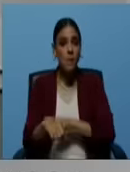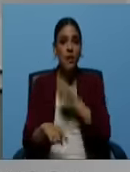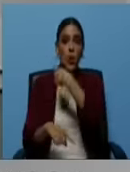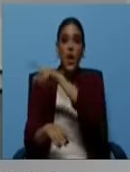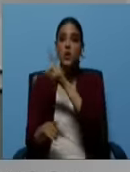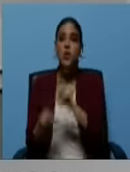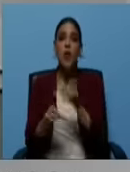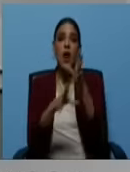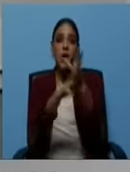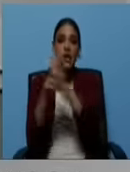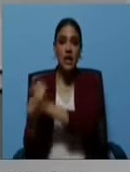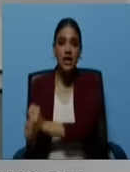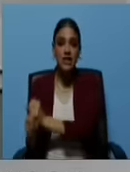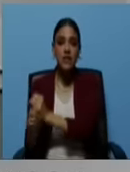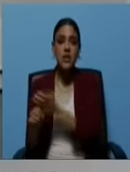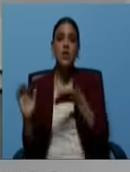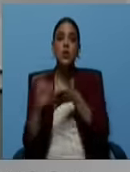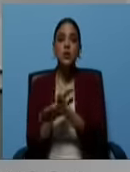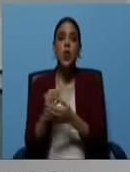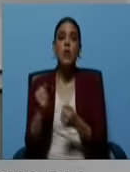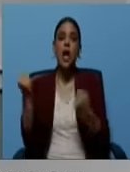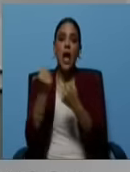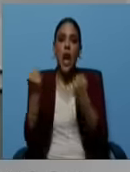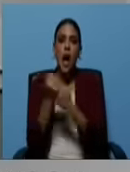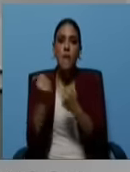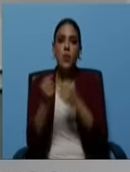recibir el apoderado judicial